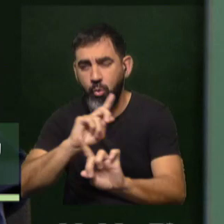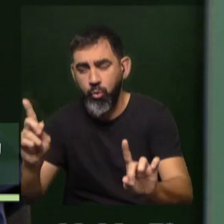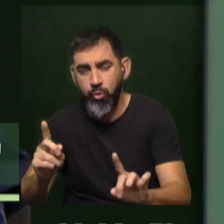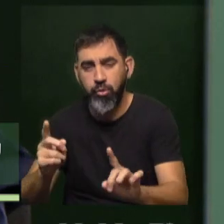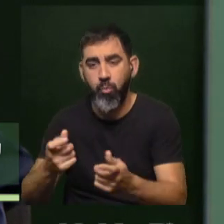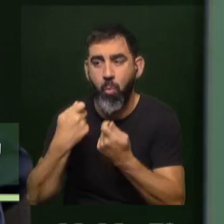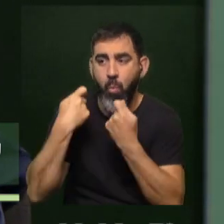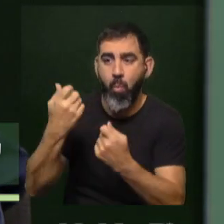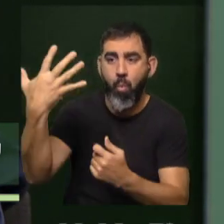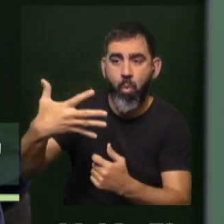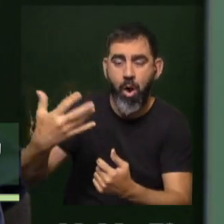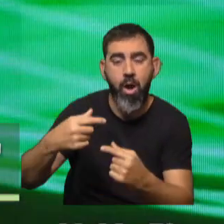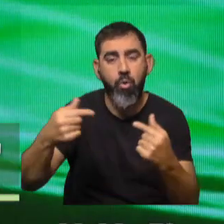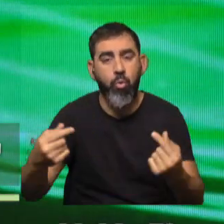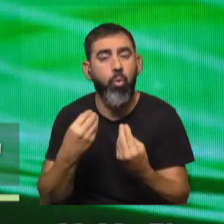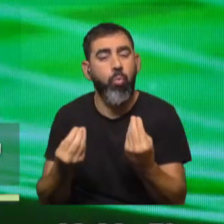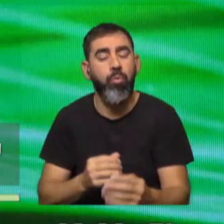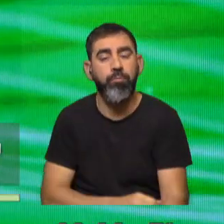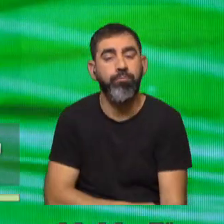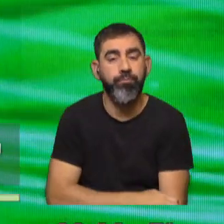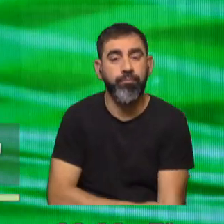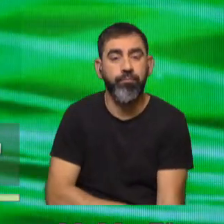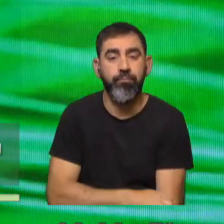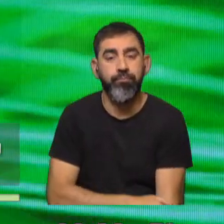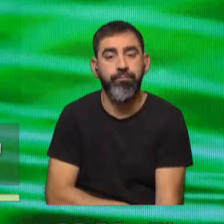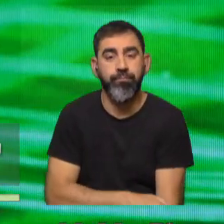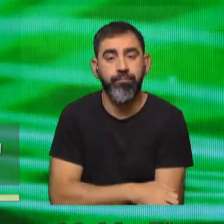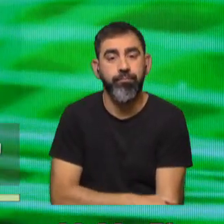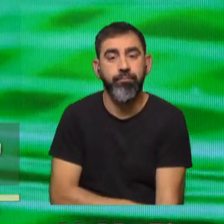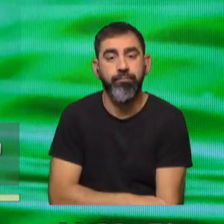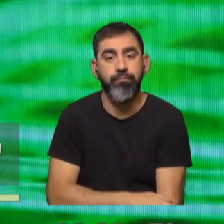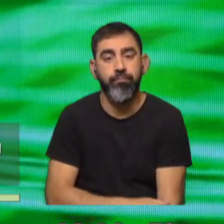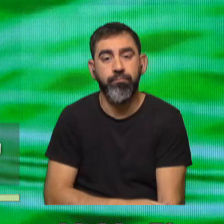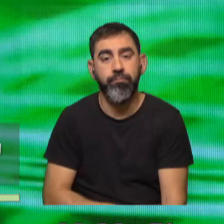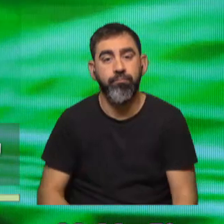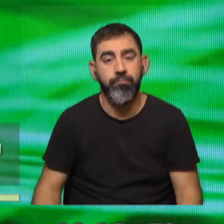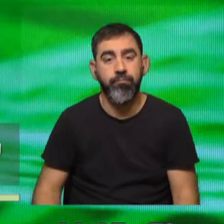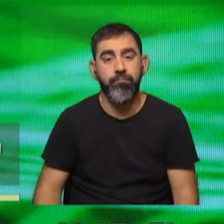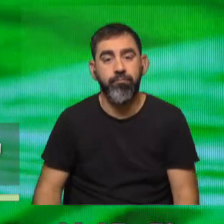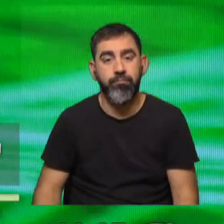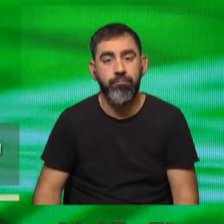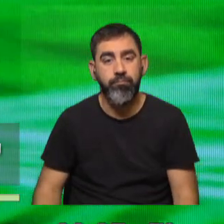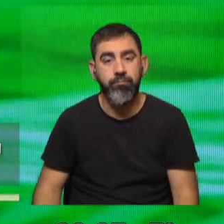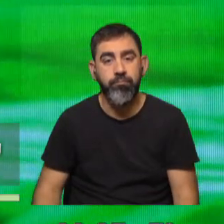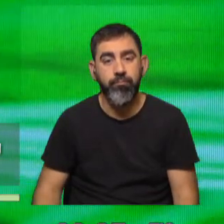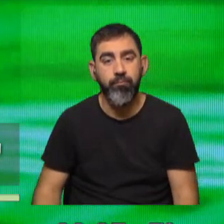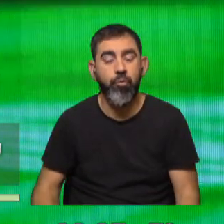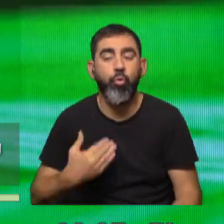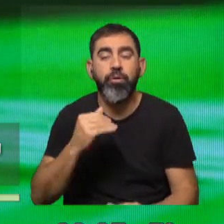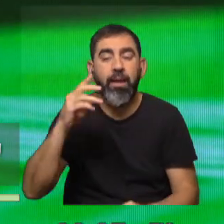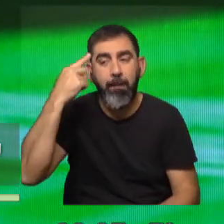esto tiene Bueno de nuevo uno no es para investigar a ver qué pensaban